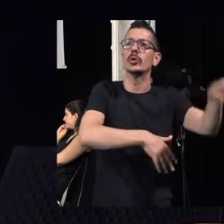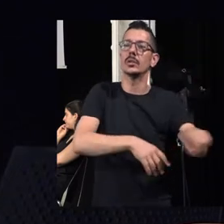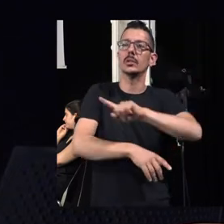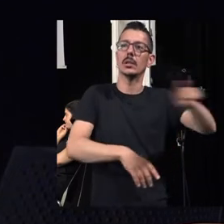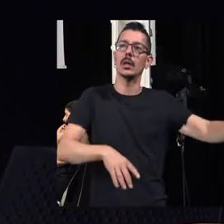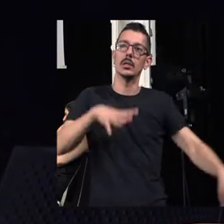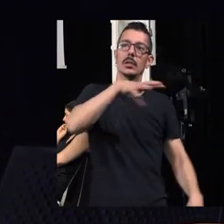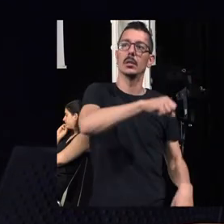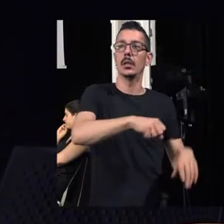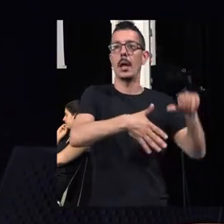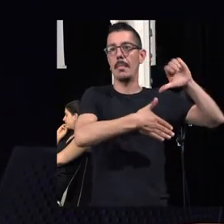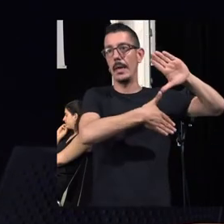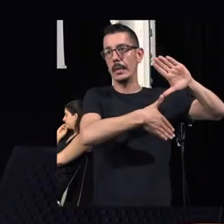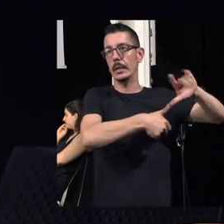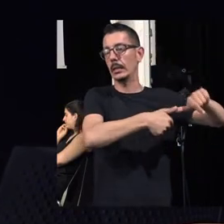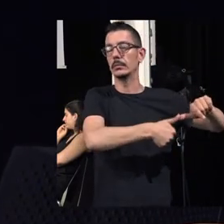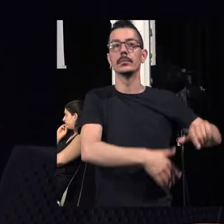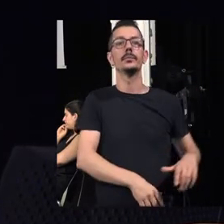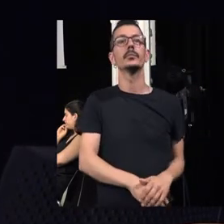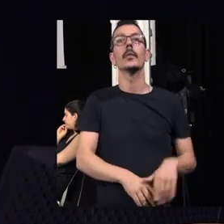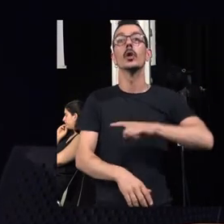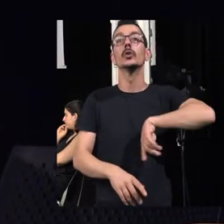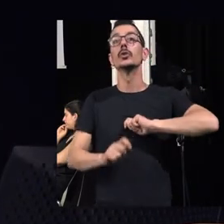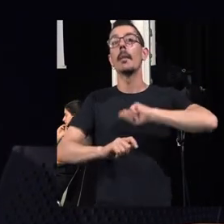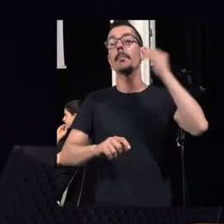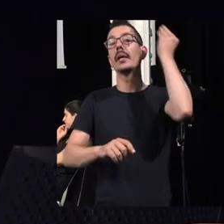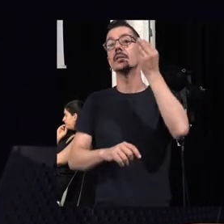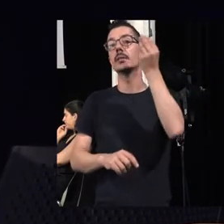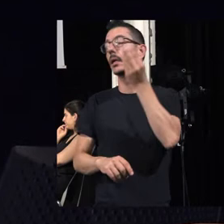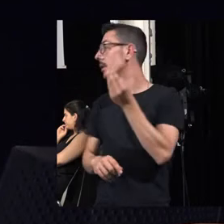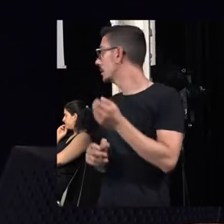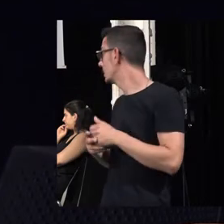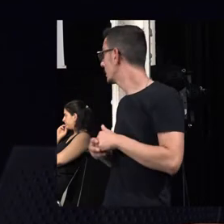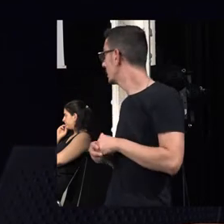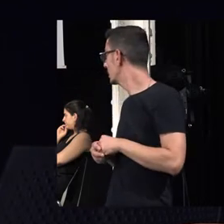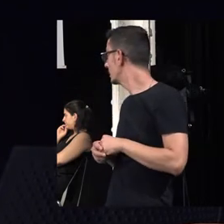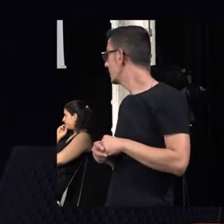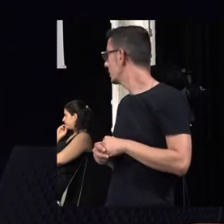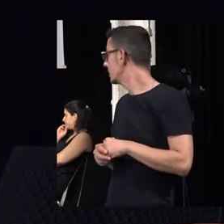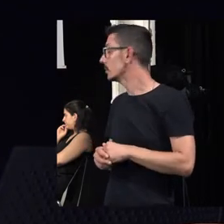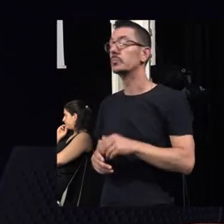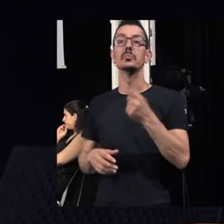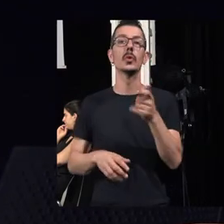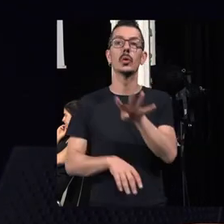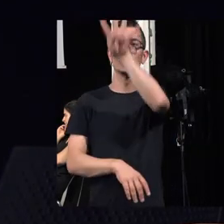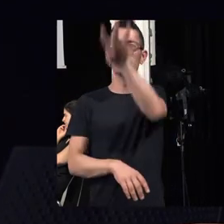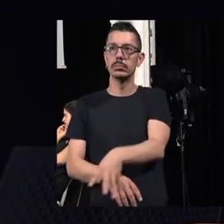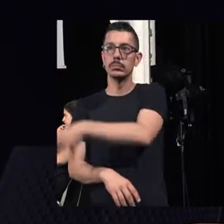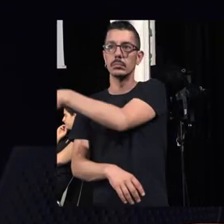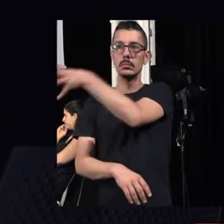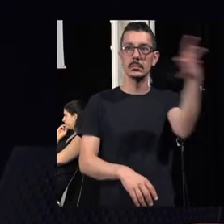del continente americano, lo podemos pensar así como con unas rayas que está atravesado por el